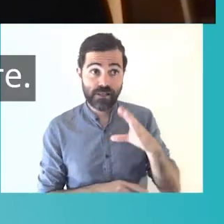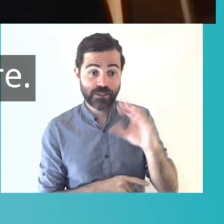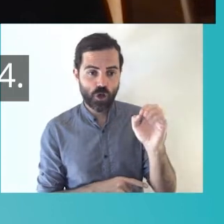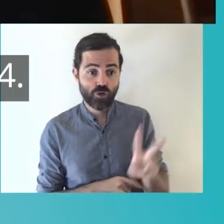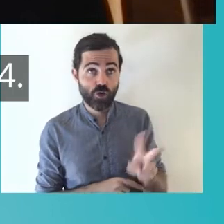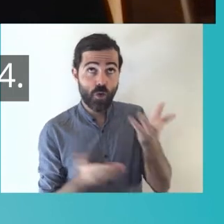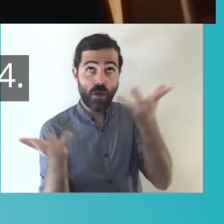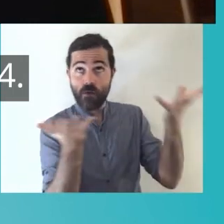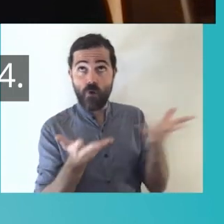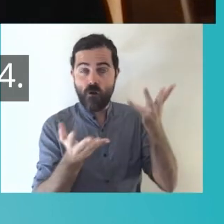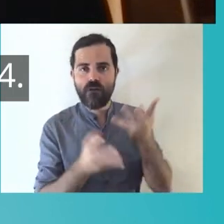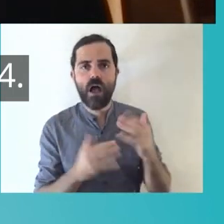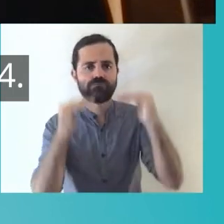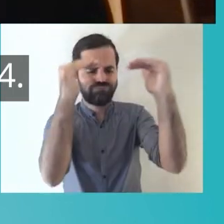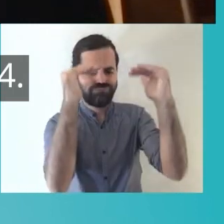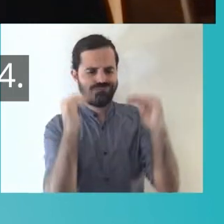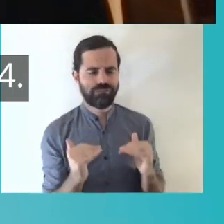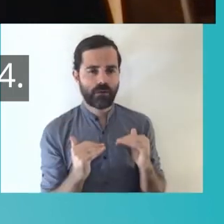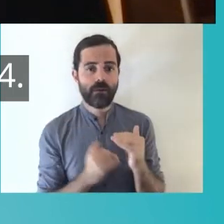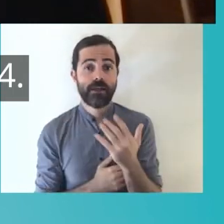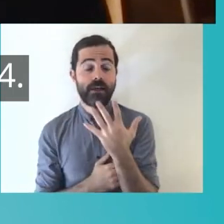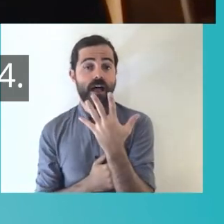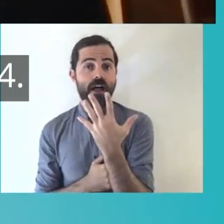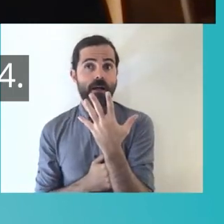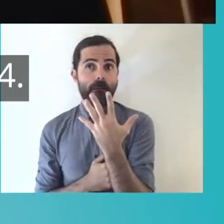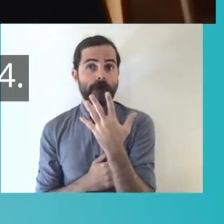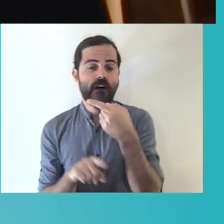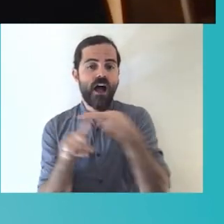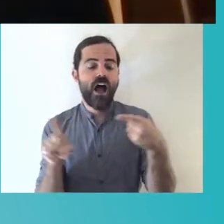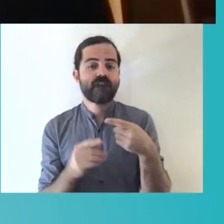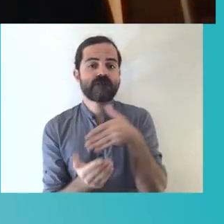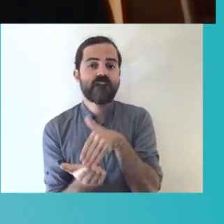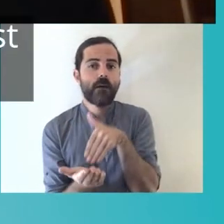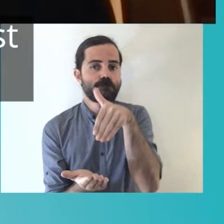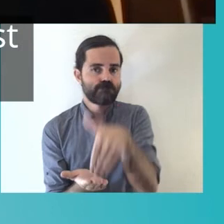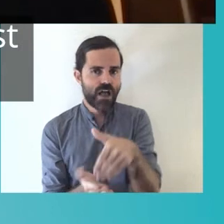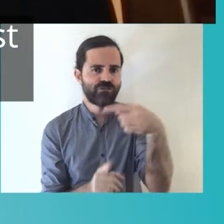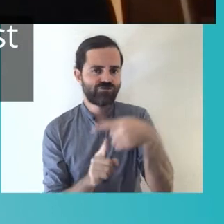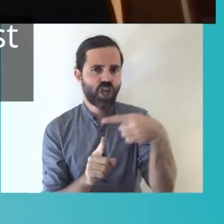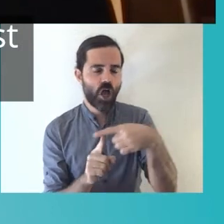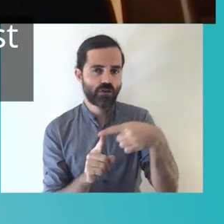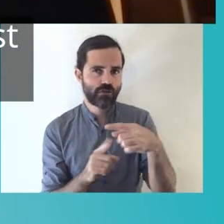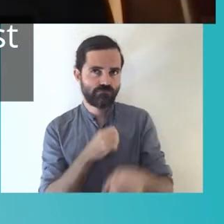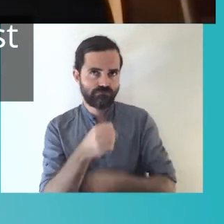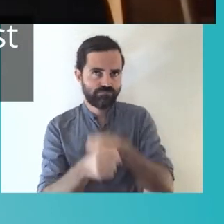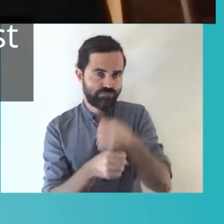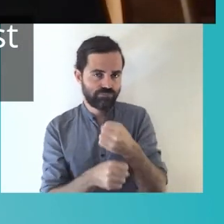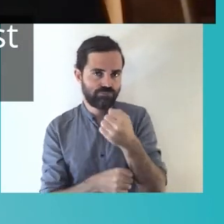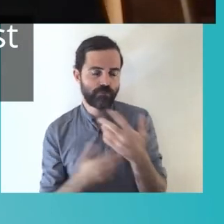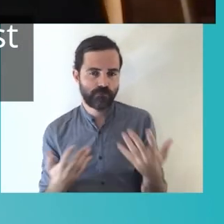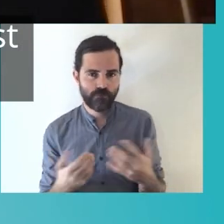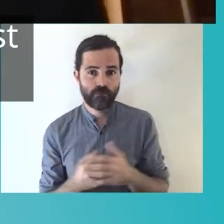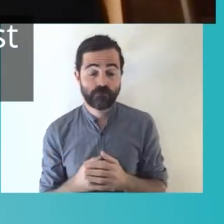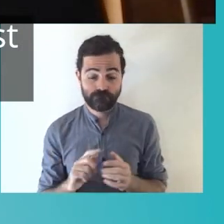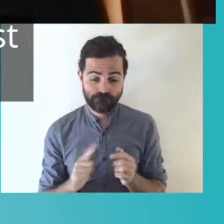CO2 atmosférico. Nuestro objetivo es llegar hasta el 500.000 de toneladas anuales en 2024. La segunda categoría es la